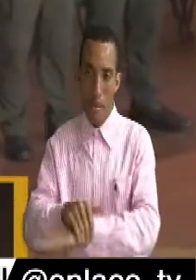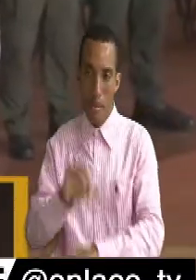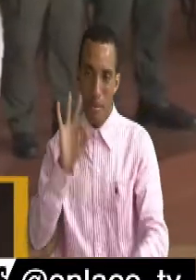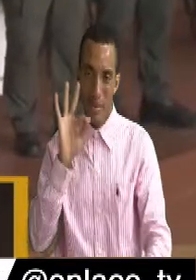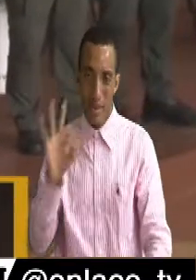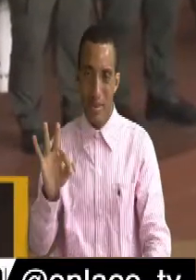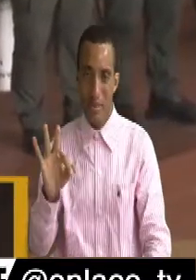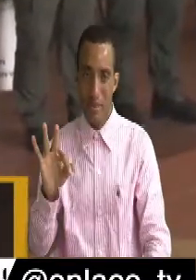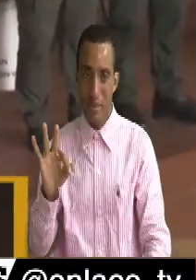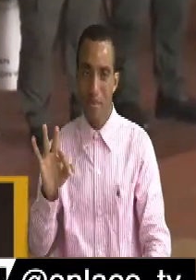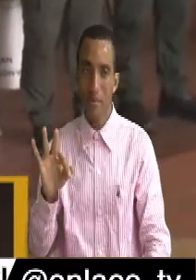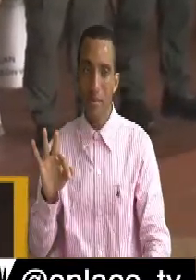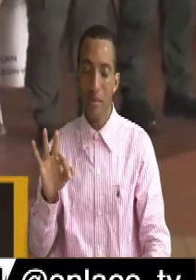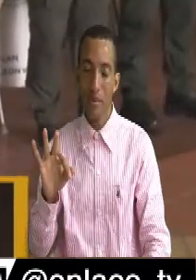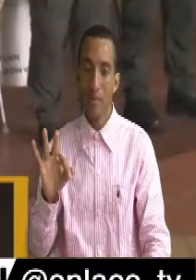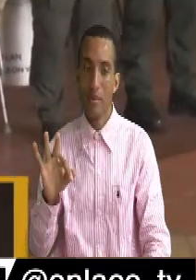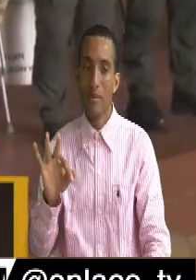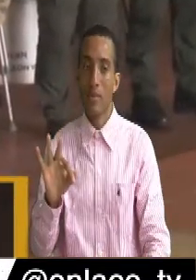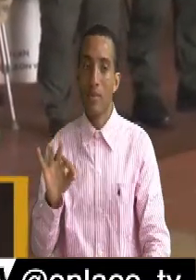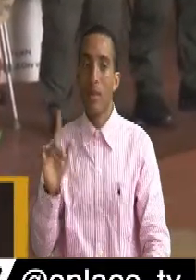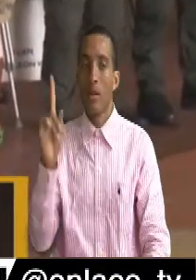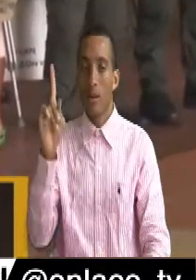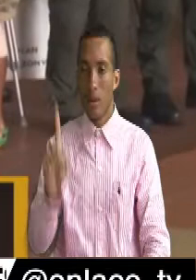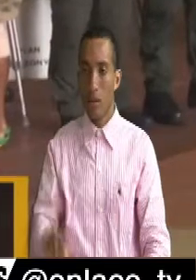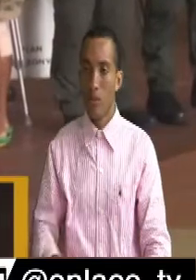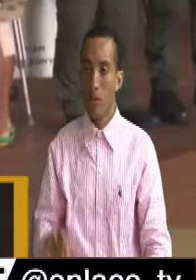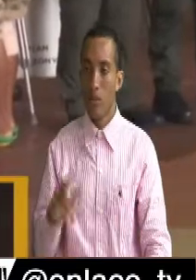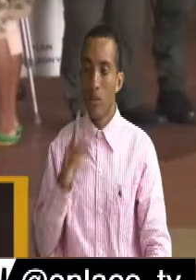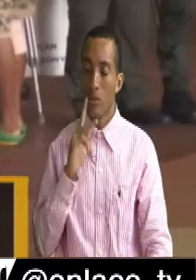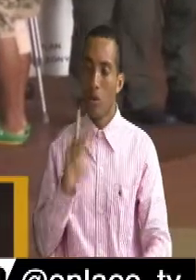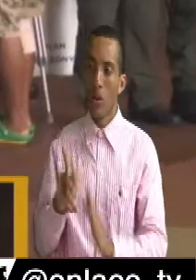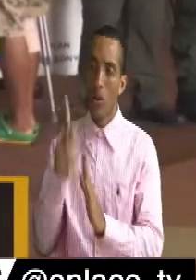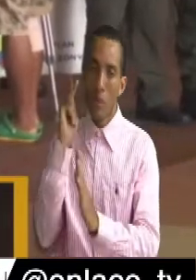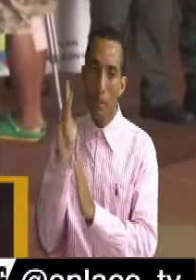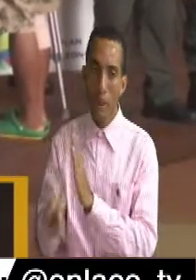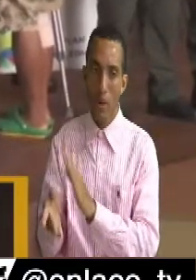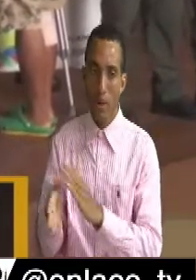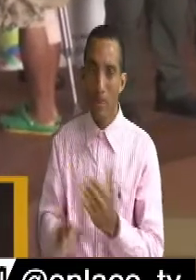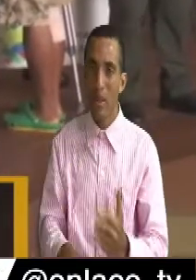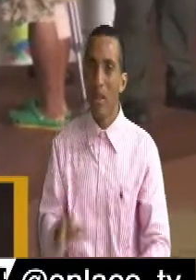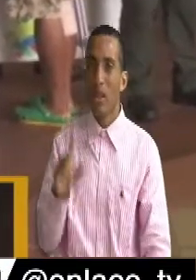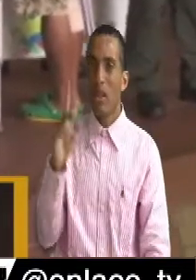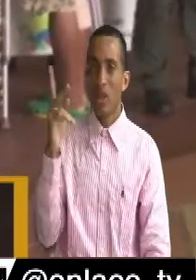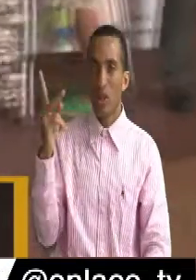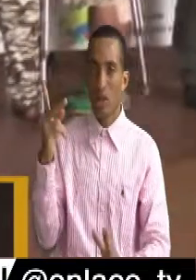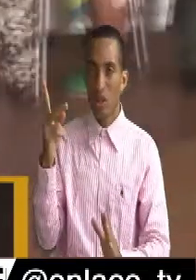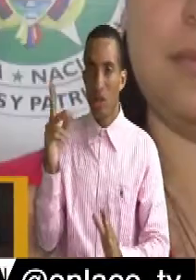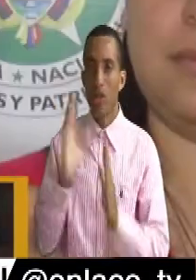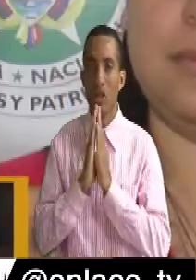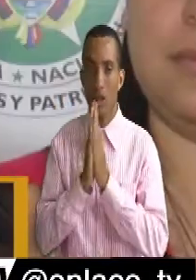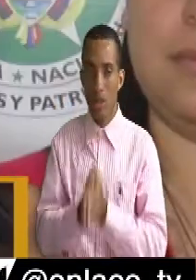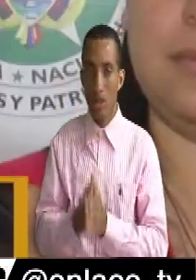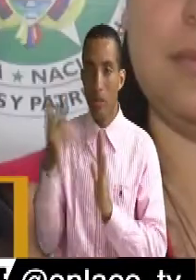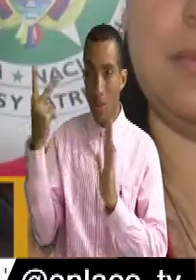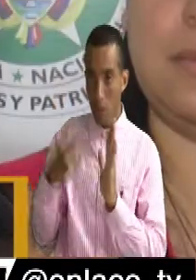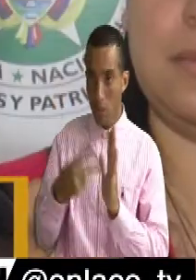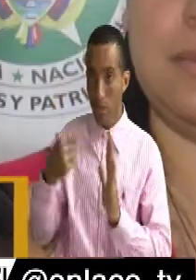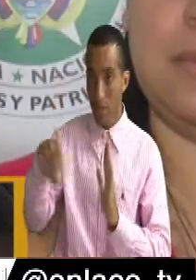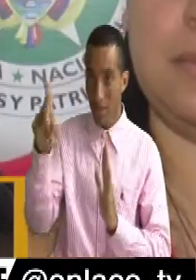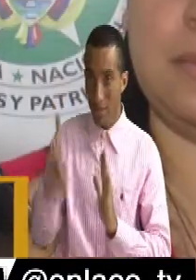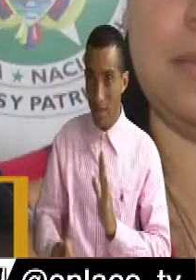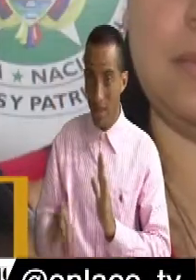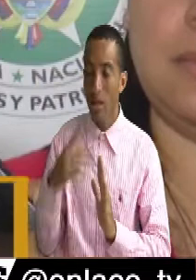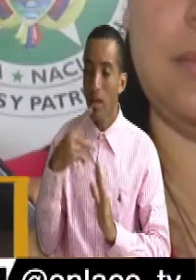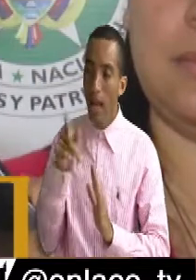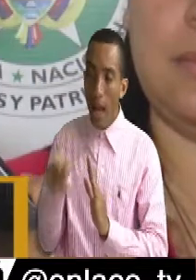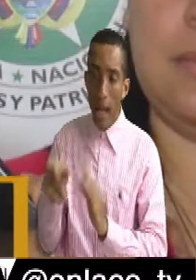Las segundas tres capturas las tenemos relacionadas con un homicidio sucedido en diciembre del 2016, hecho sucedidos en el